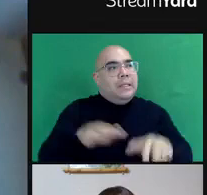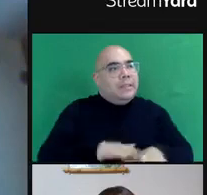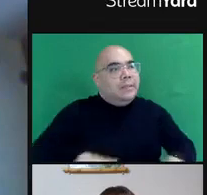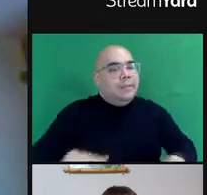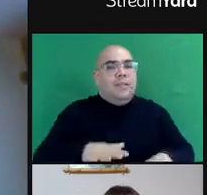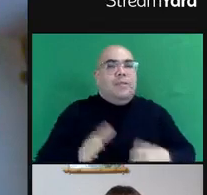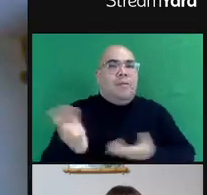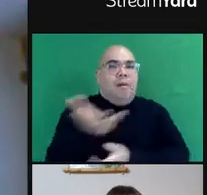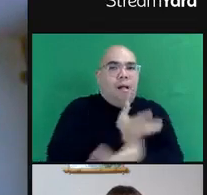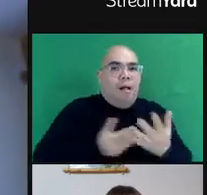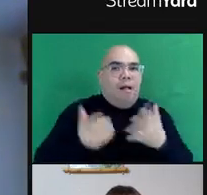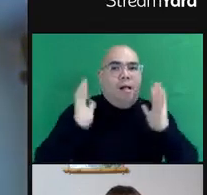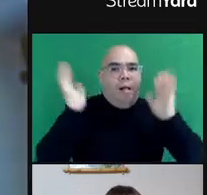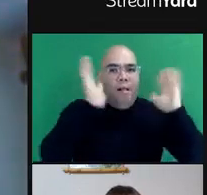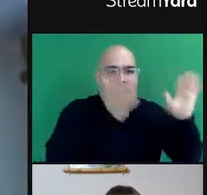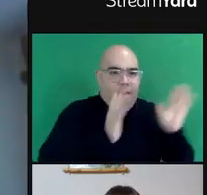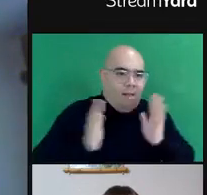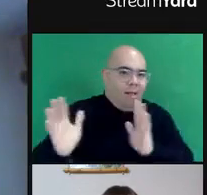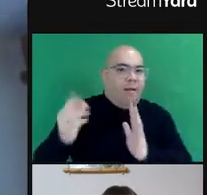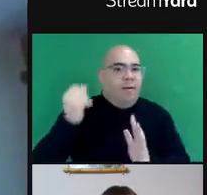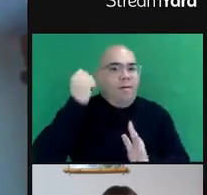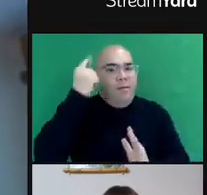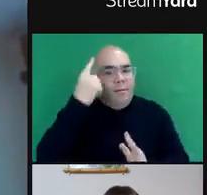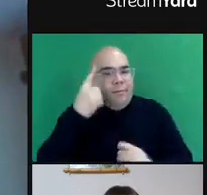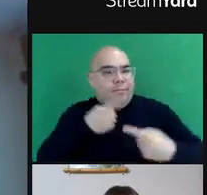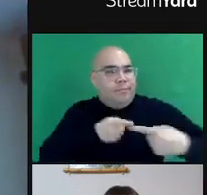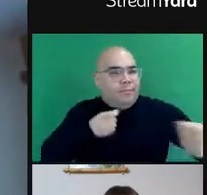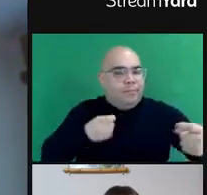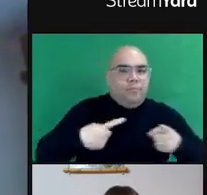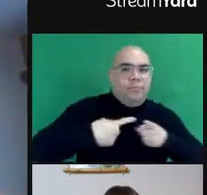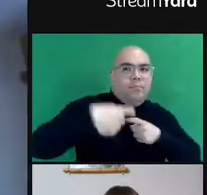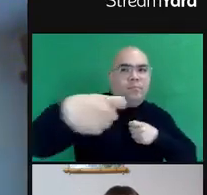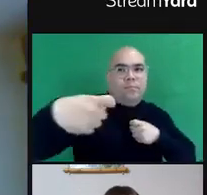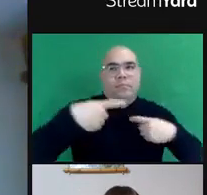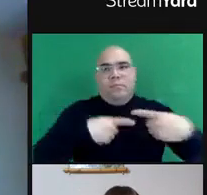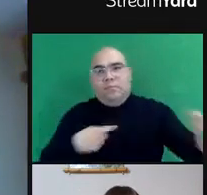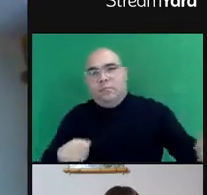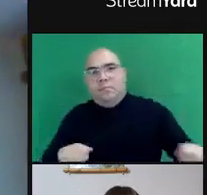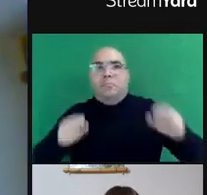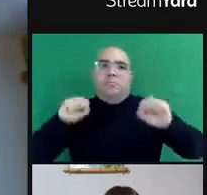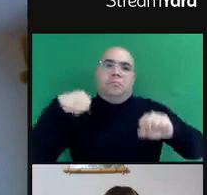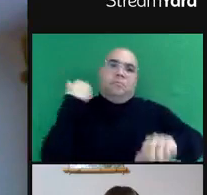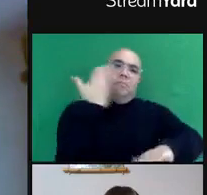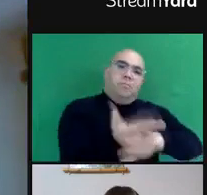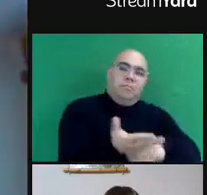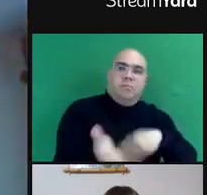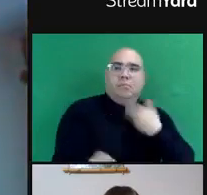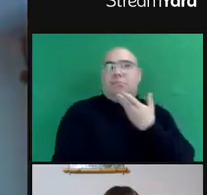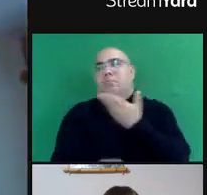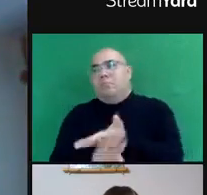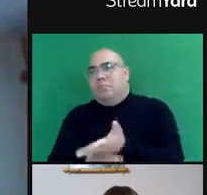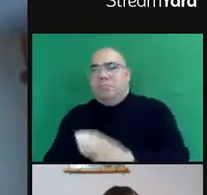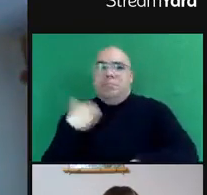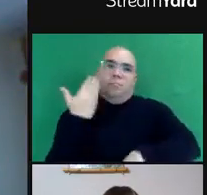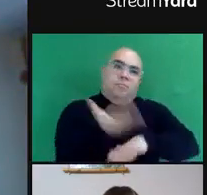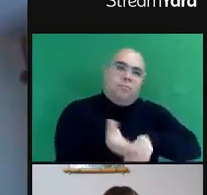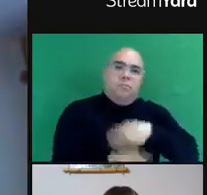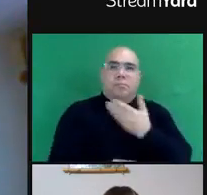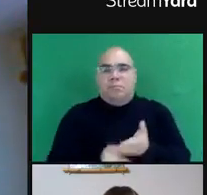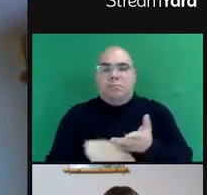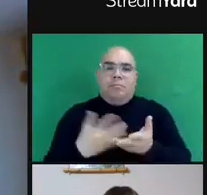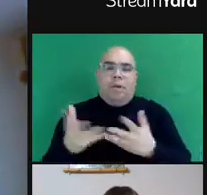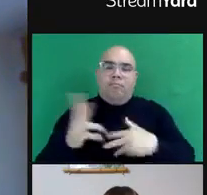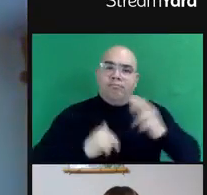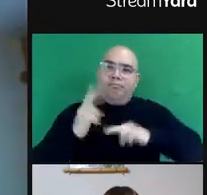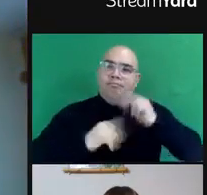poder incluso contradecirnos, de poder pedir diferentes aspectos para